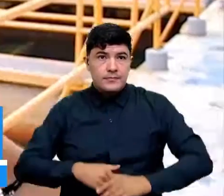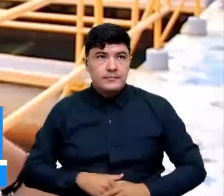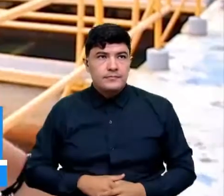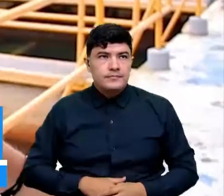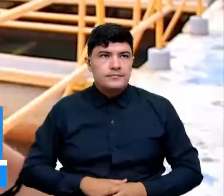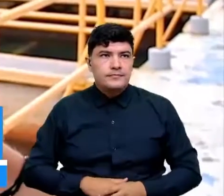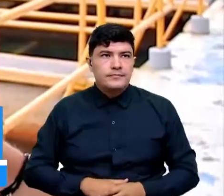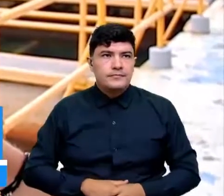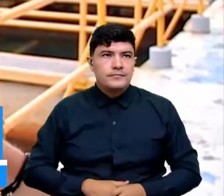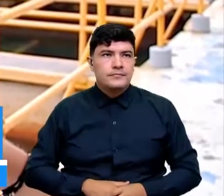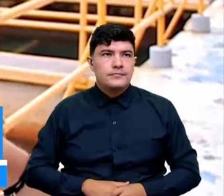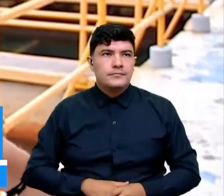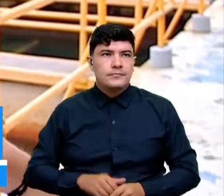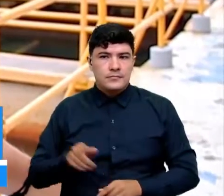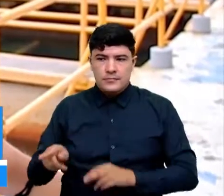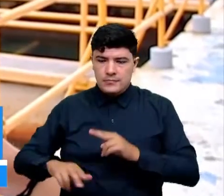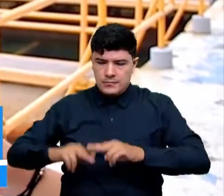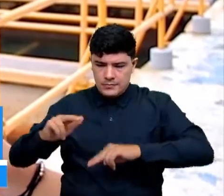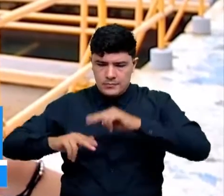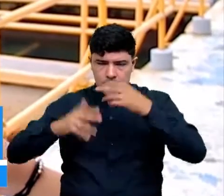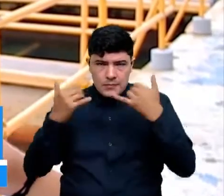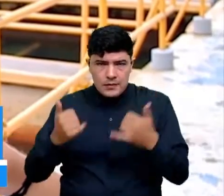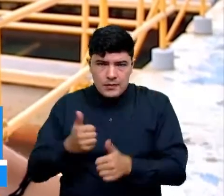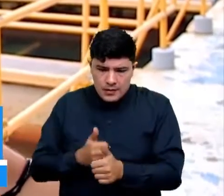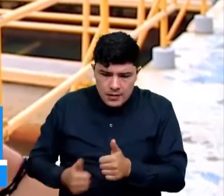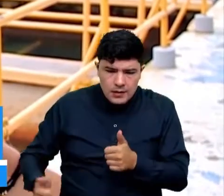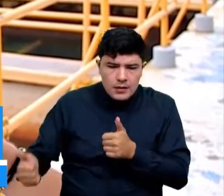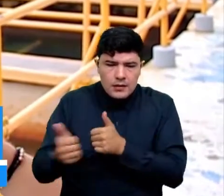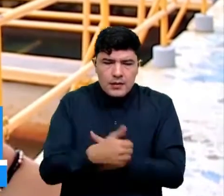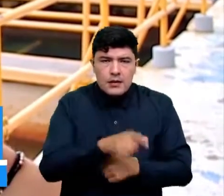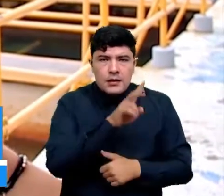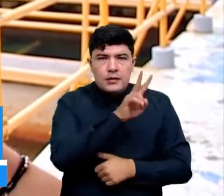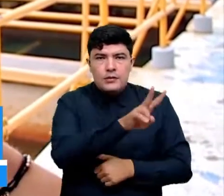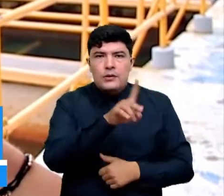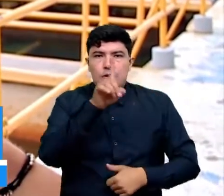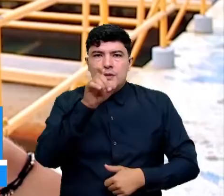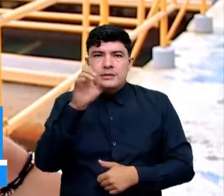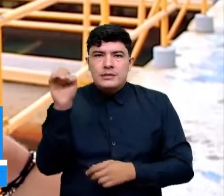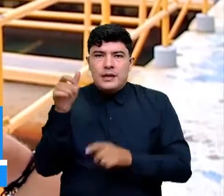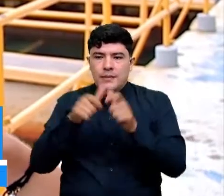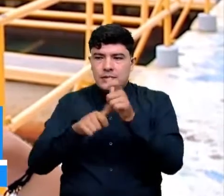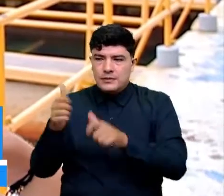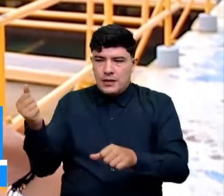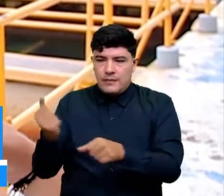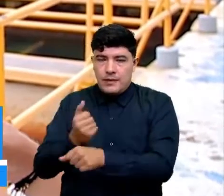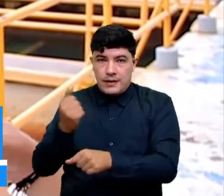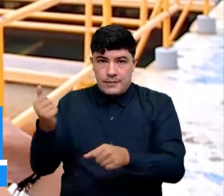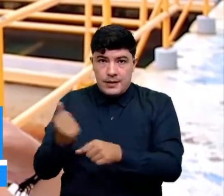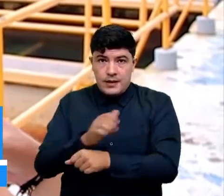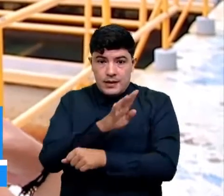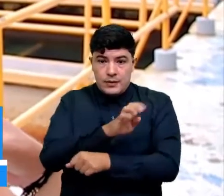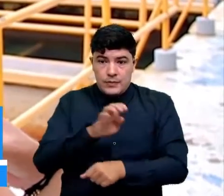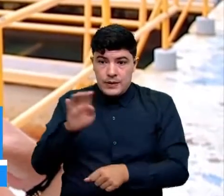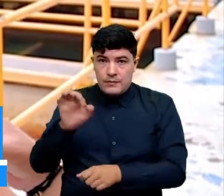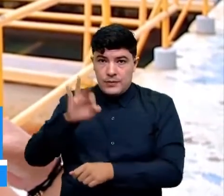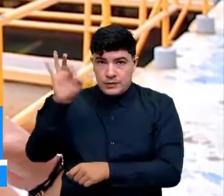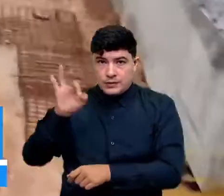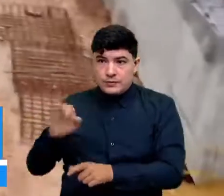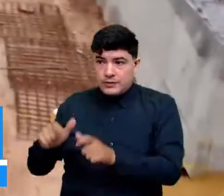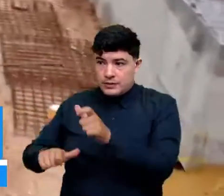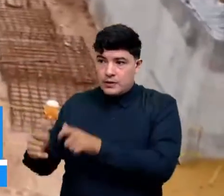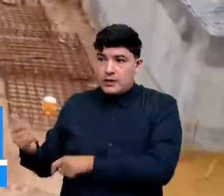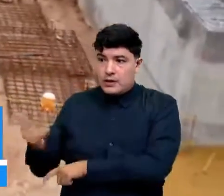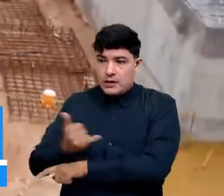decirle que viene avanzando esta obra. En este momento hay 260 personas trabajando, donde el 99% son personas de Barranca